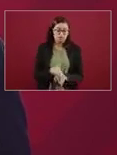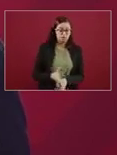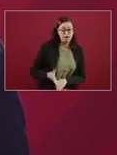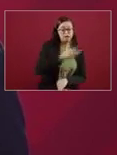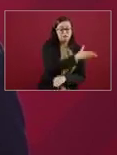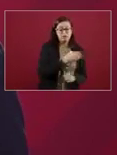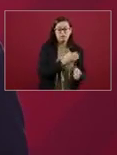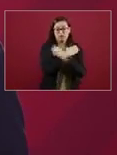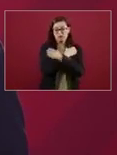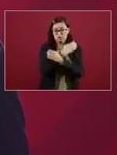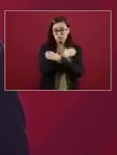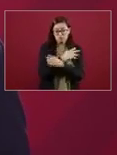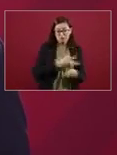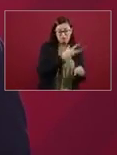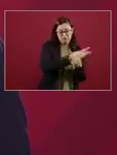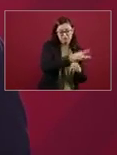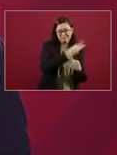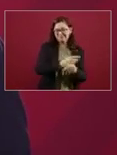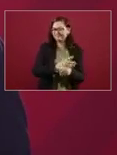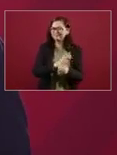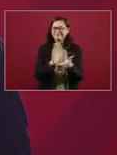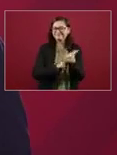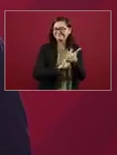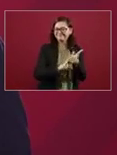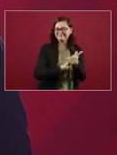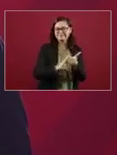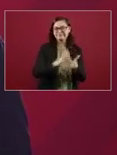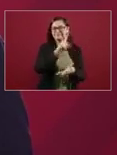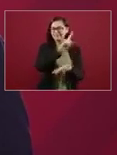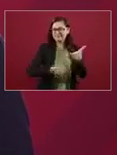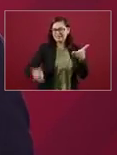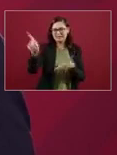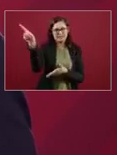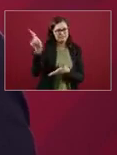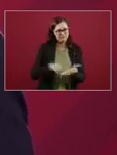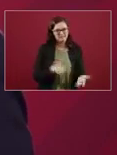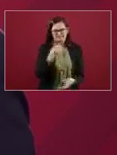reforma educativa y que